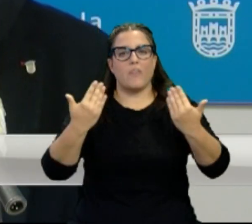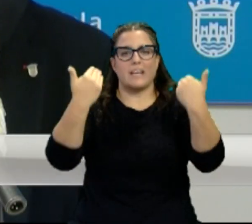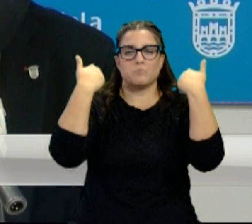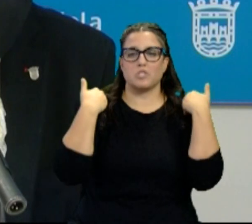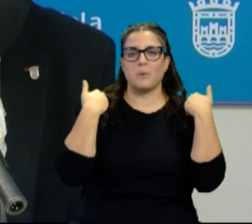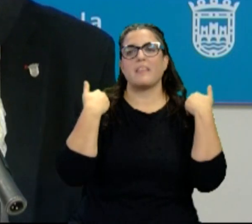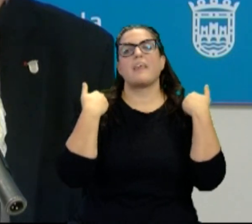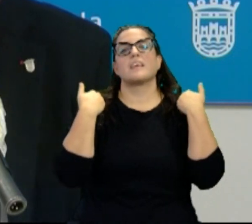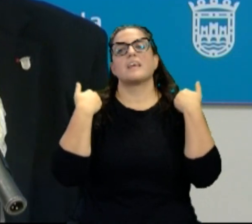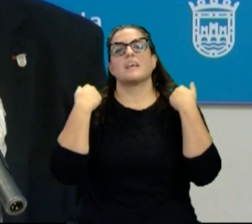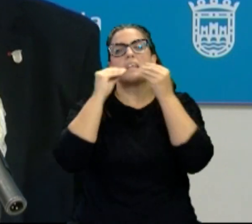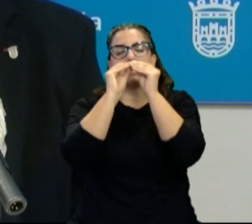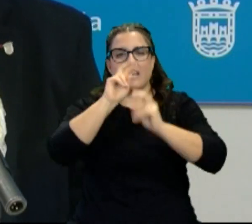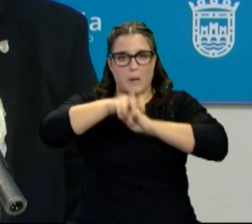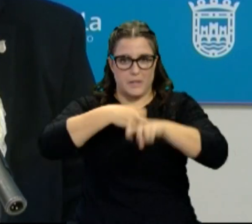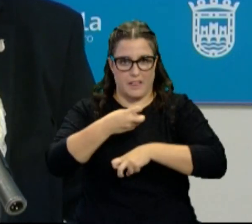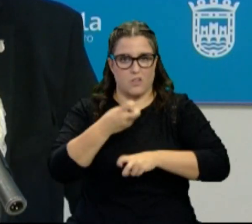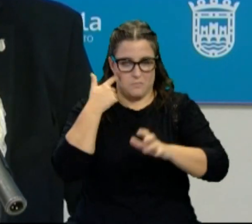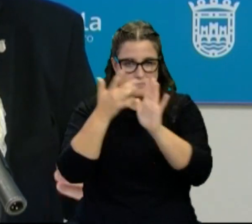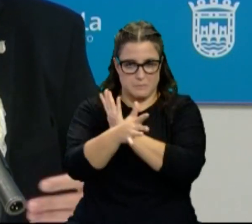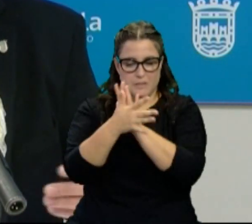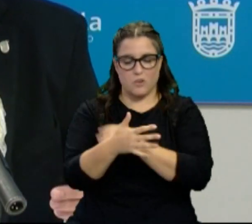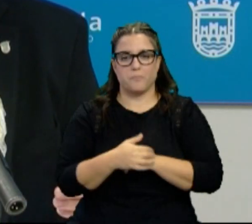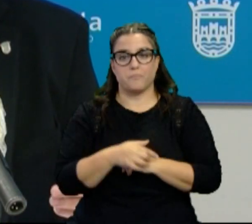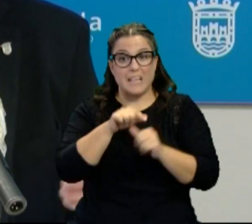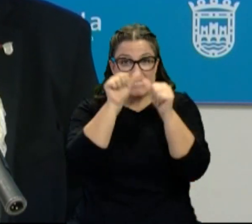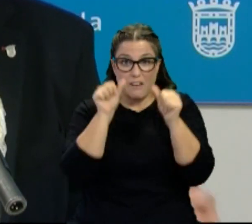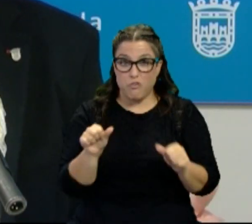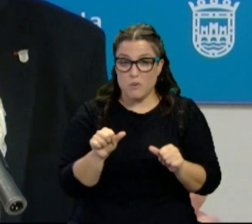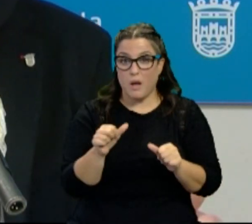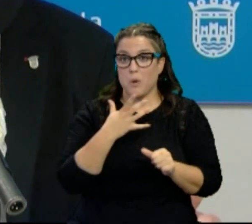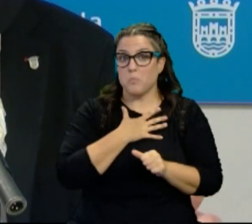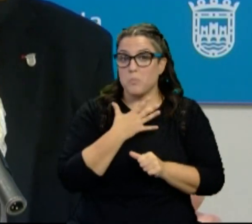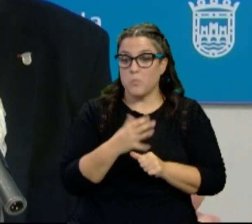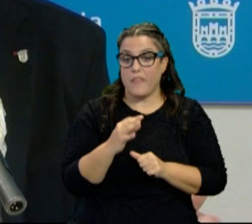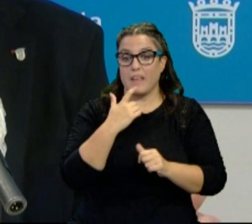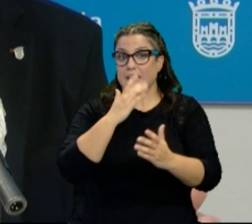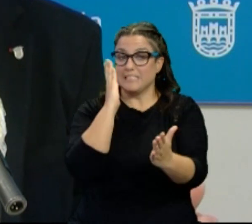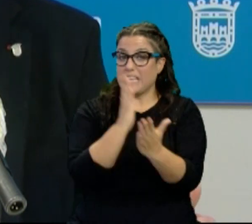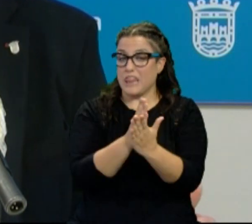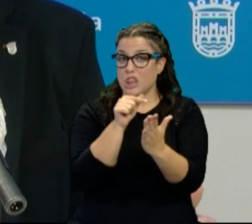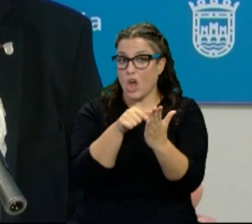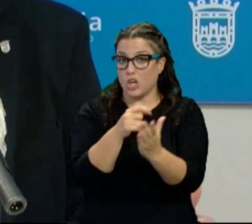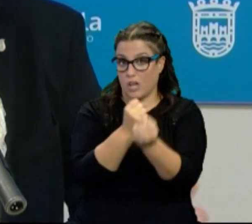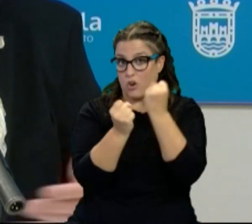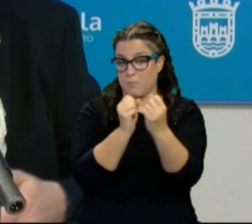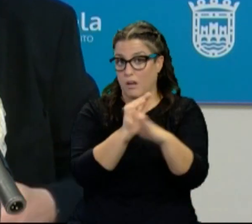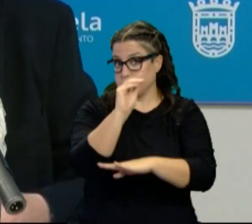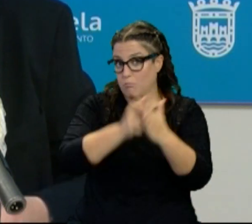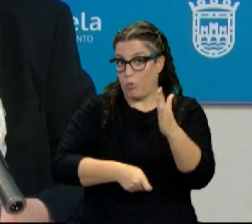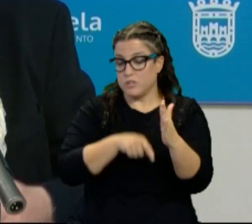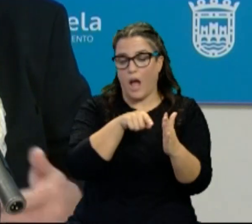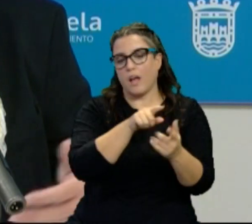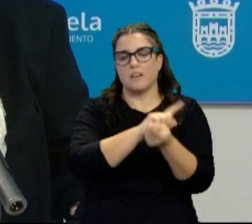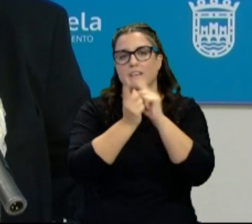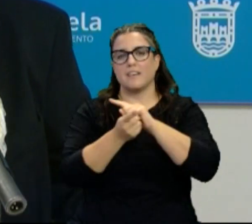de los infractores. Y me explicaré. De esta manera se puede haber sustituida la sanción económica